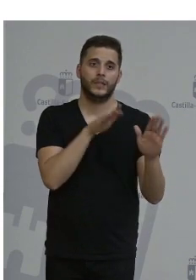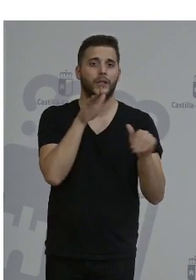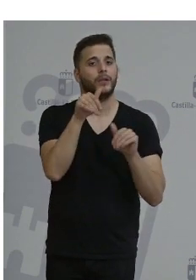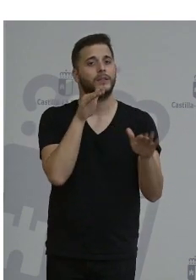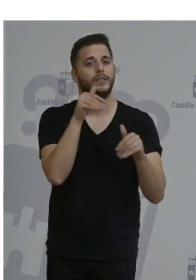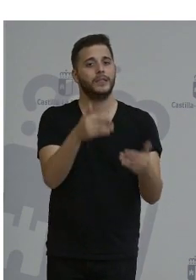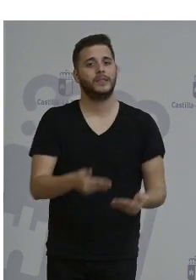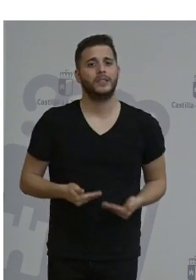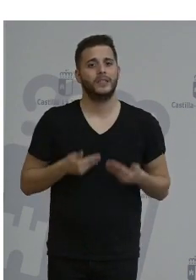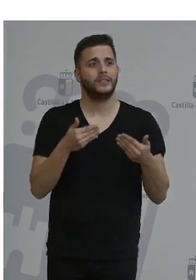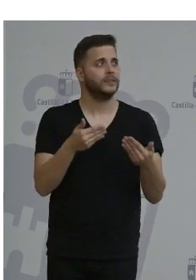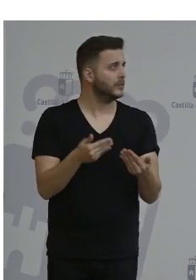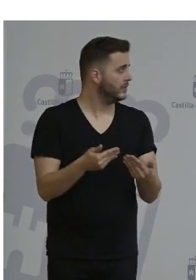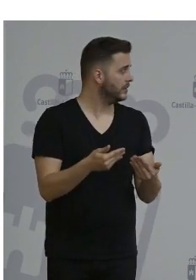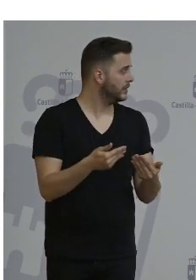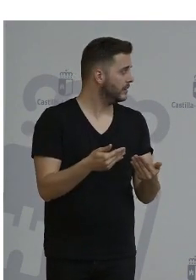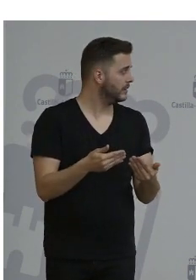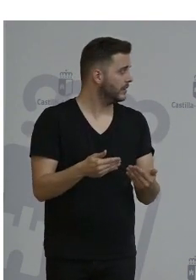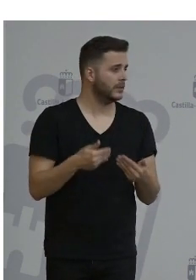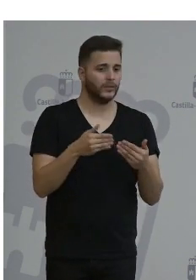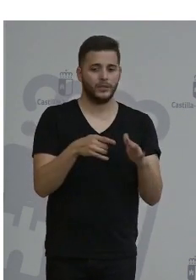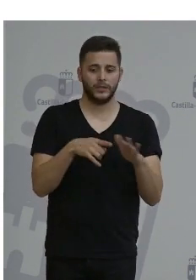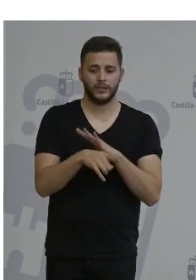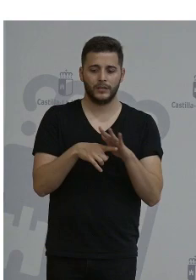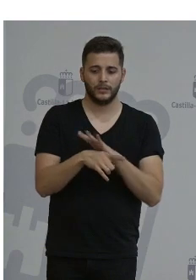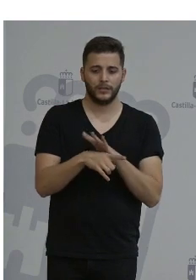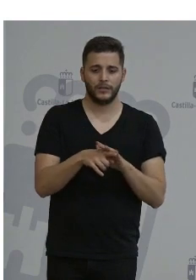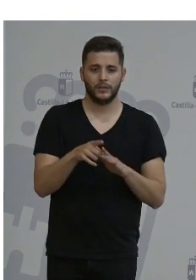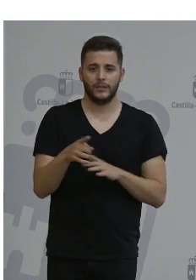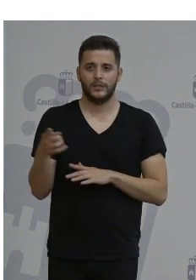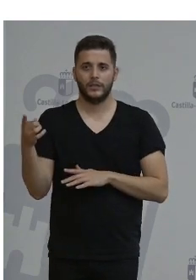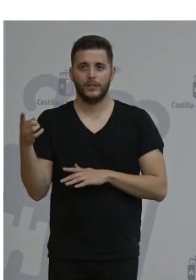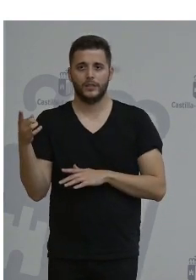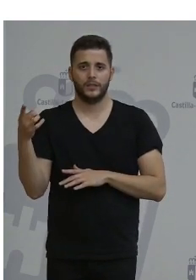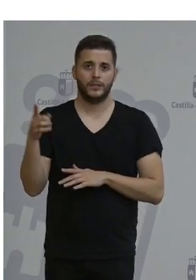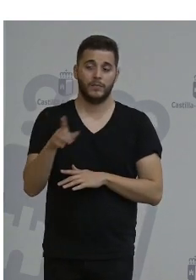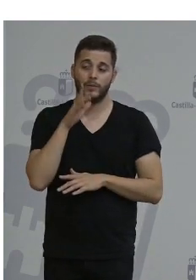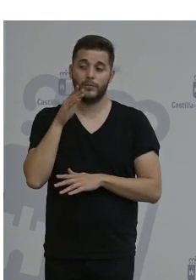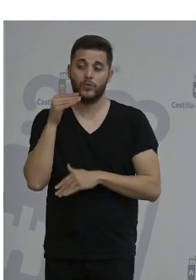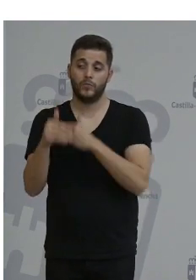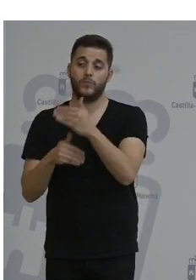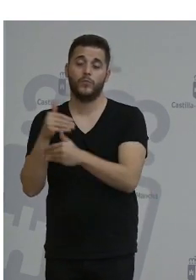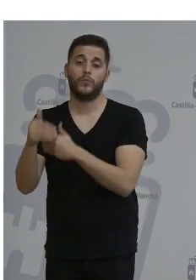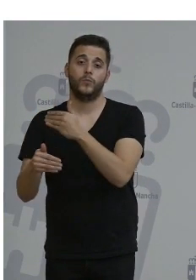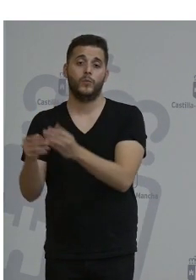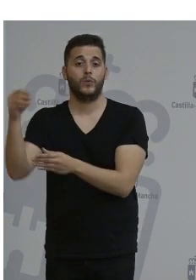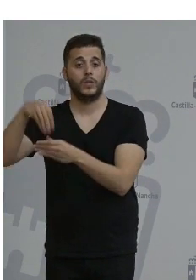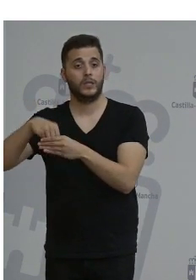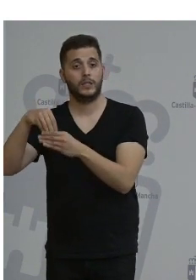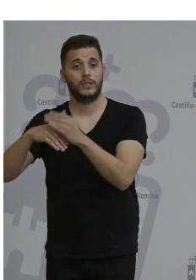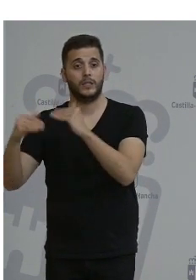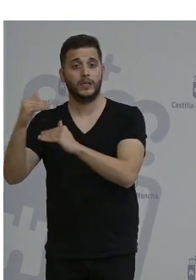gestión y servicios comunes del convenio único. Luego, paralelamente, convoca por promoción interna, lo que he comentado también en mi